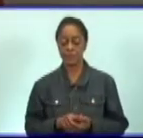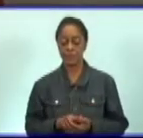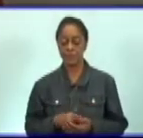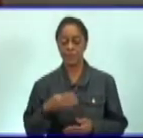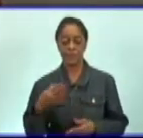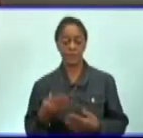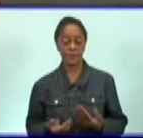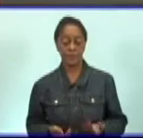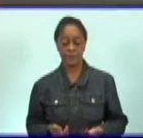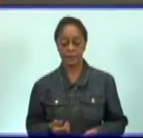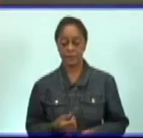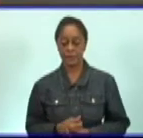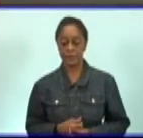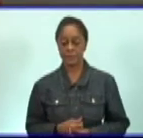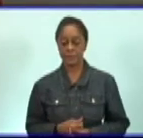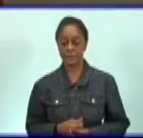que